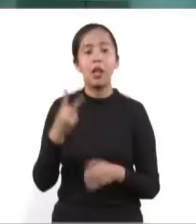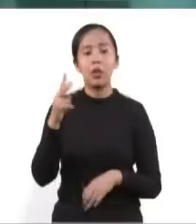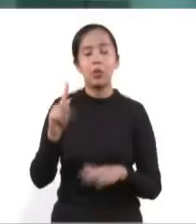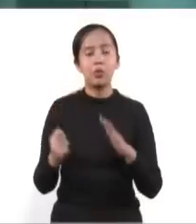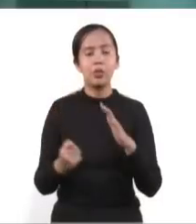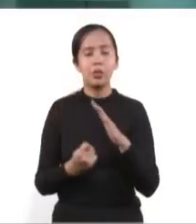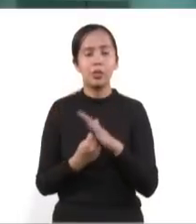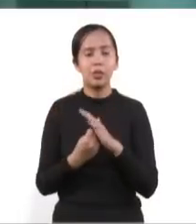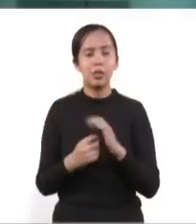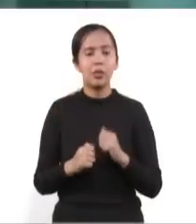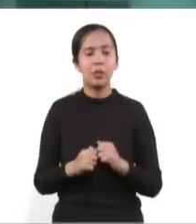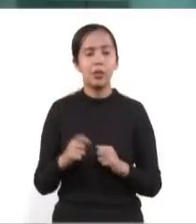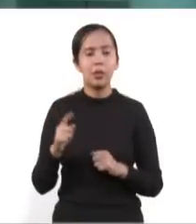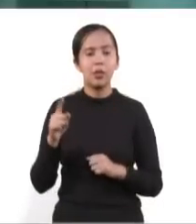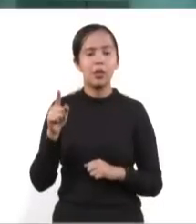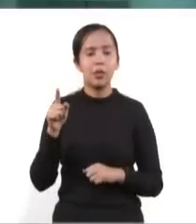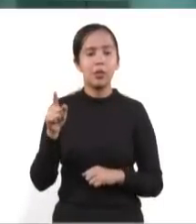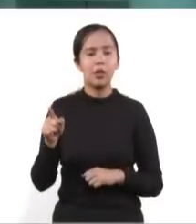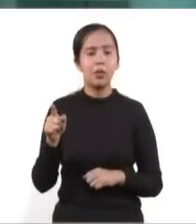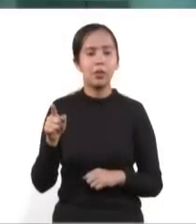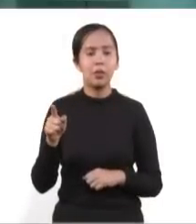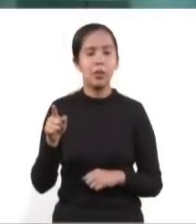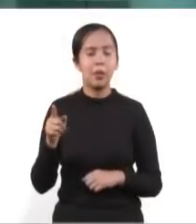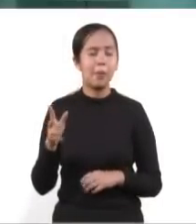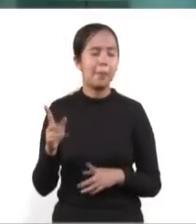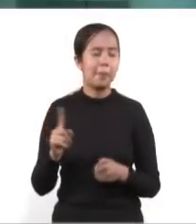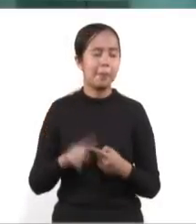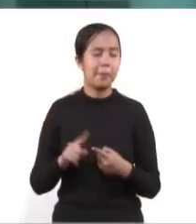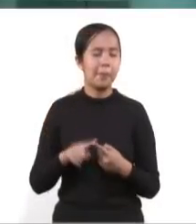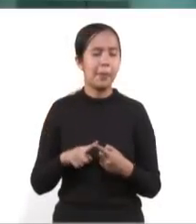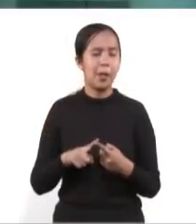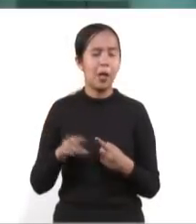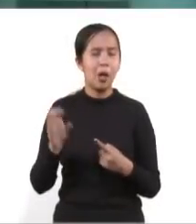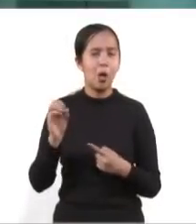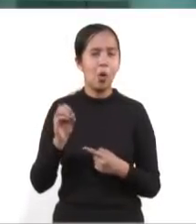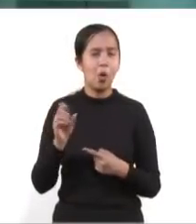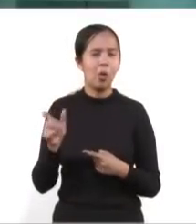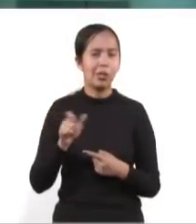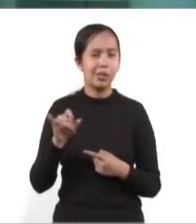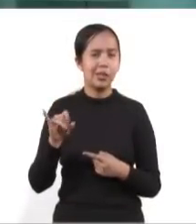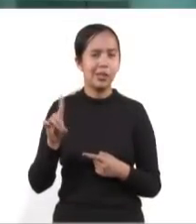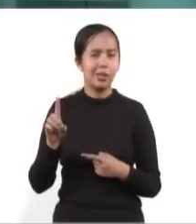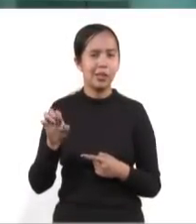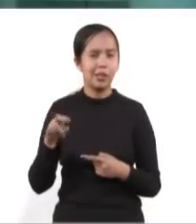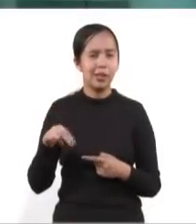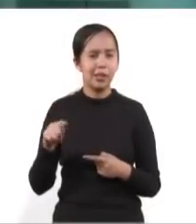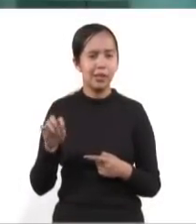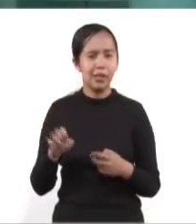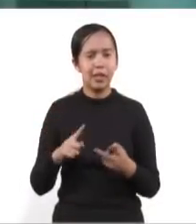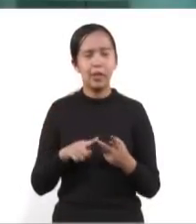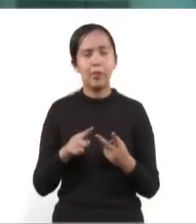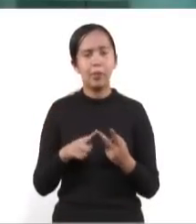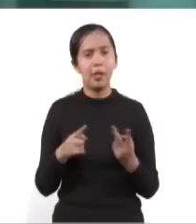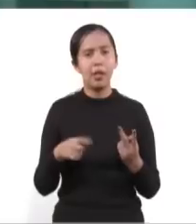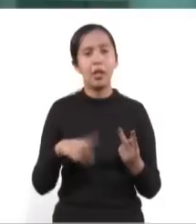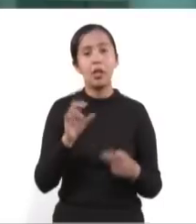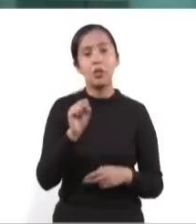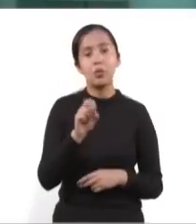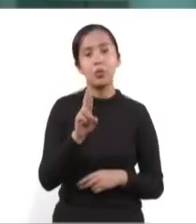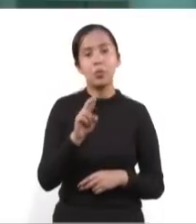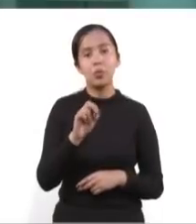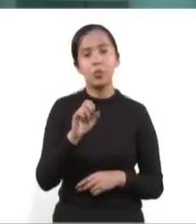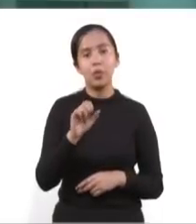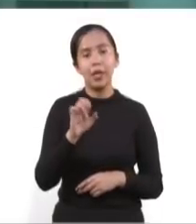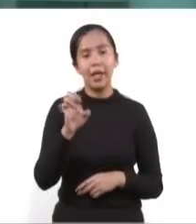sistemas troncales más robustos de México, que es el sistema del occidente en transmisión y el sistema del sureste, desde